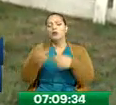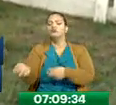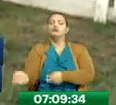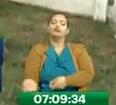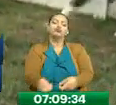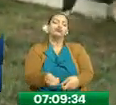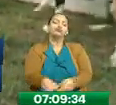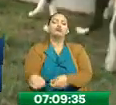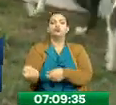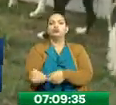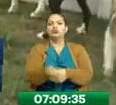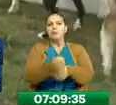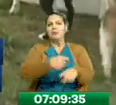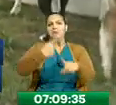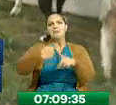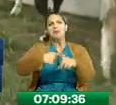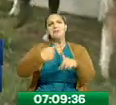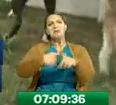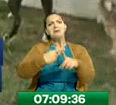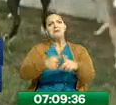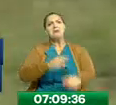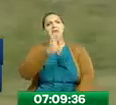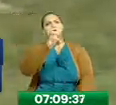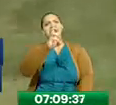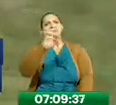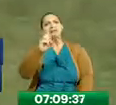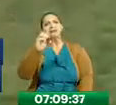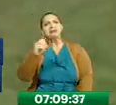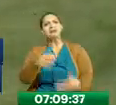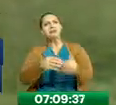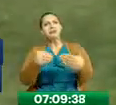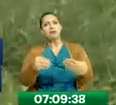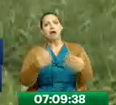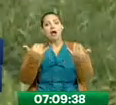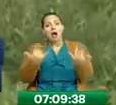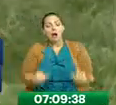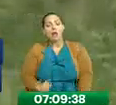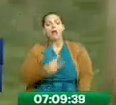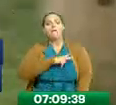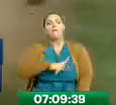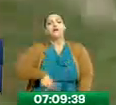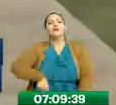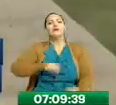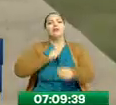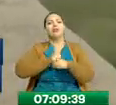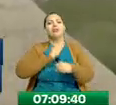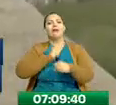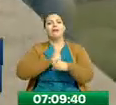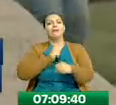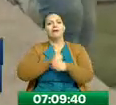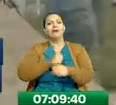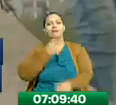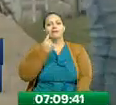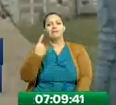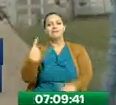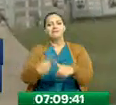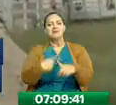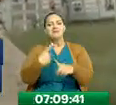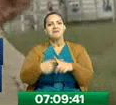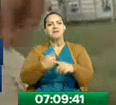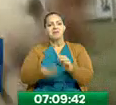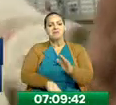una cuota de 50 dólares mensuales. El crédito lo obtuvo a través de un proyecto gubernamental que se llama Impulso